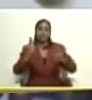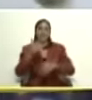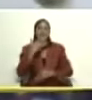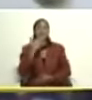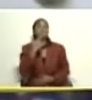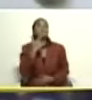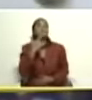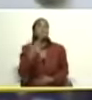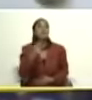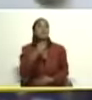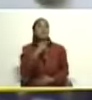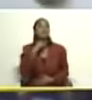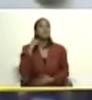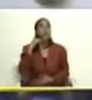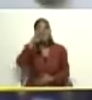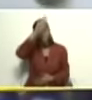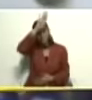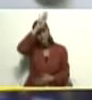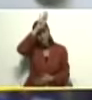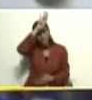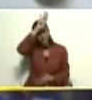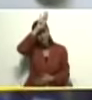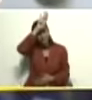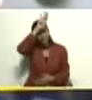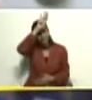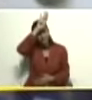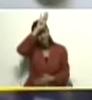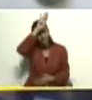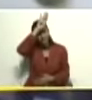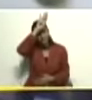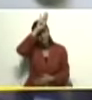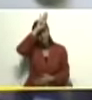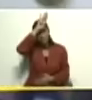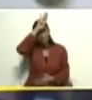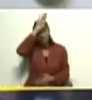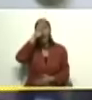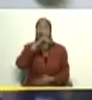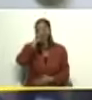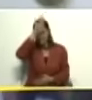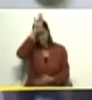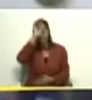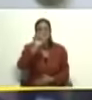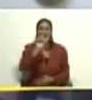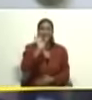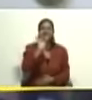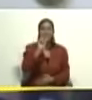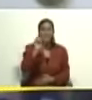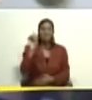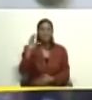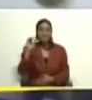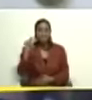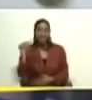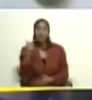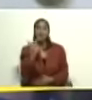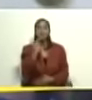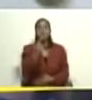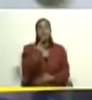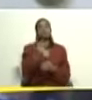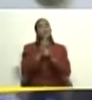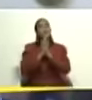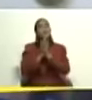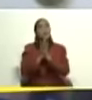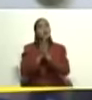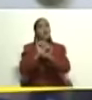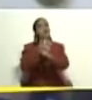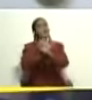por primera vez en la historia es un latinoamericano, el que está diciendo a los europeos, terminen con la guerra. Es